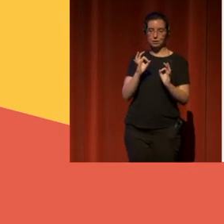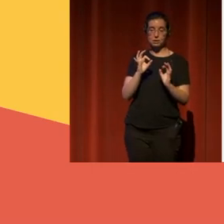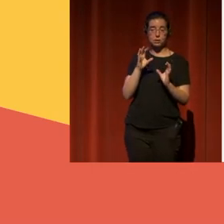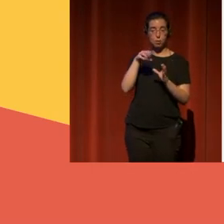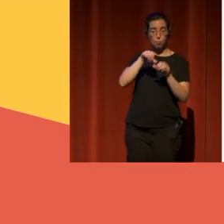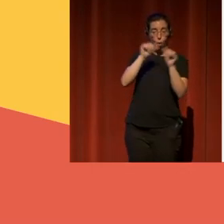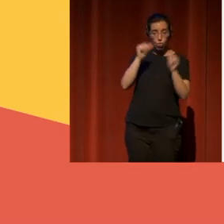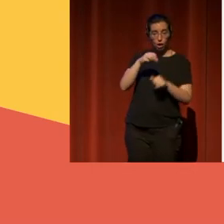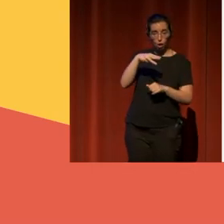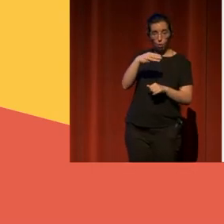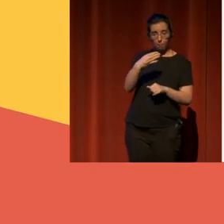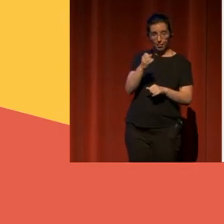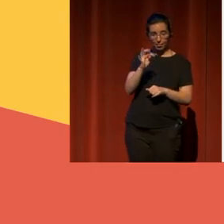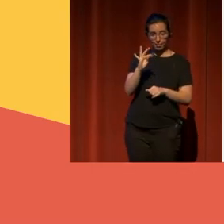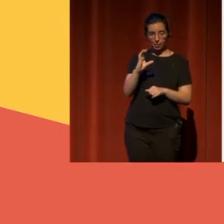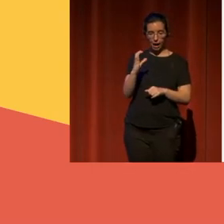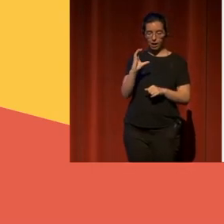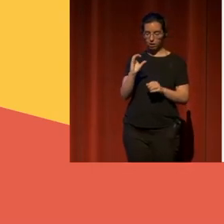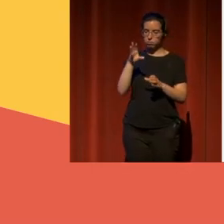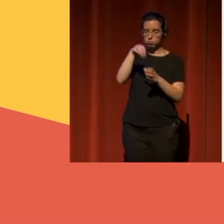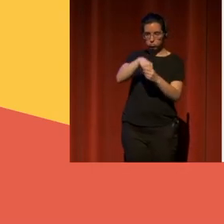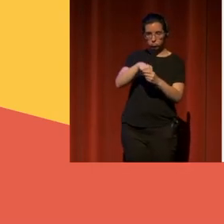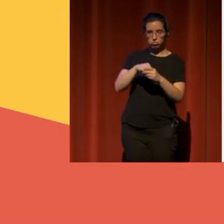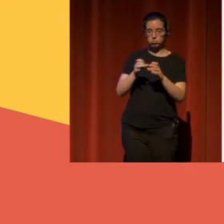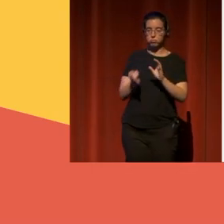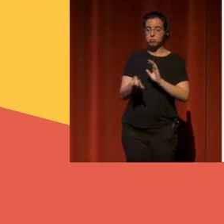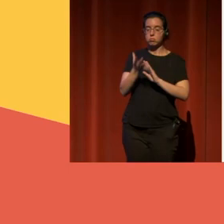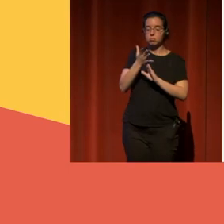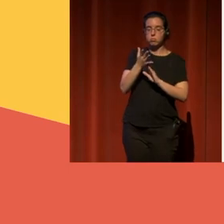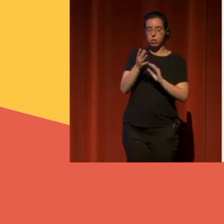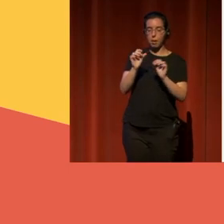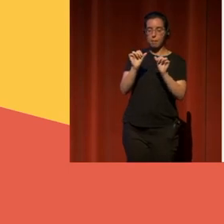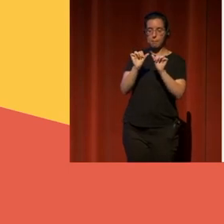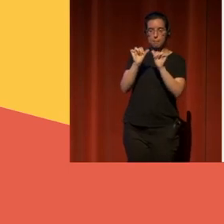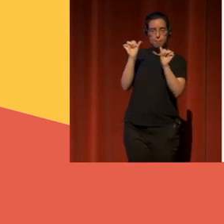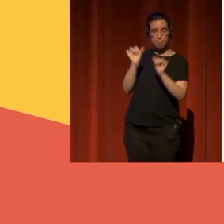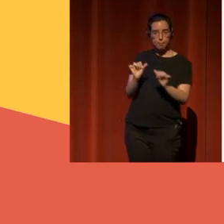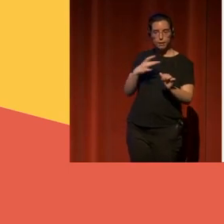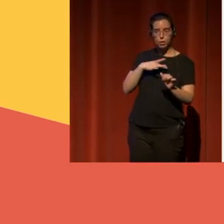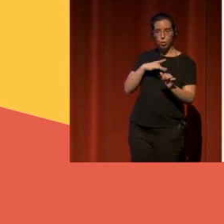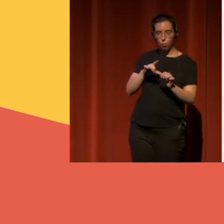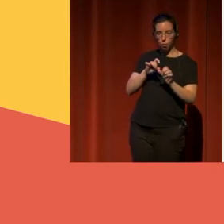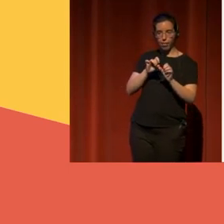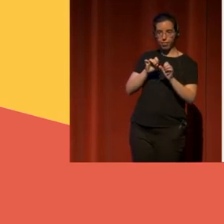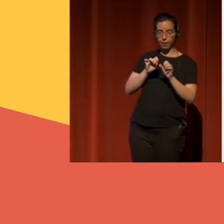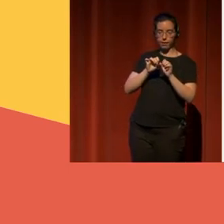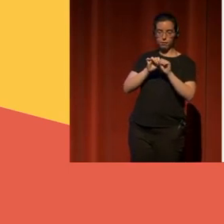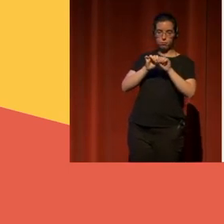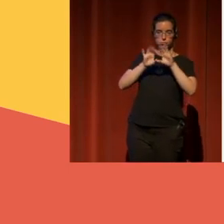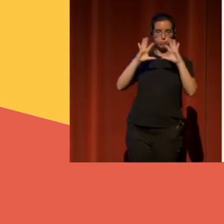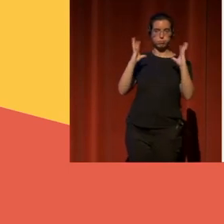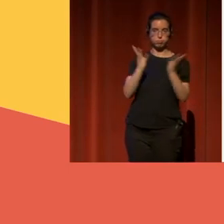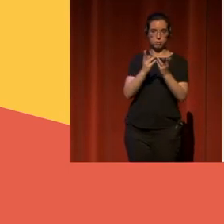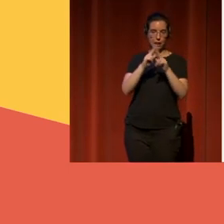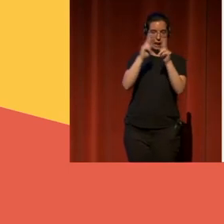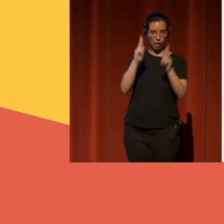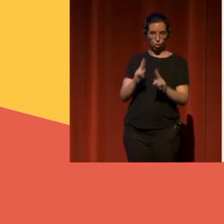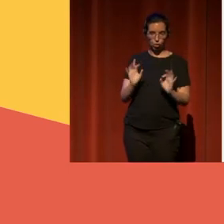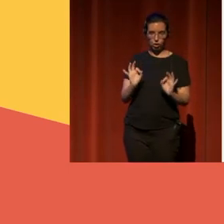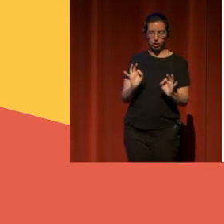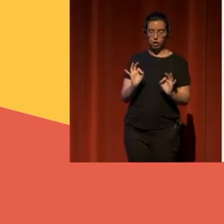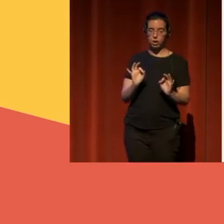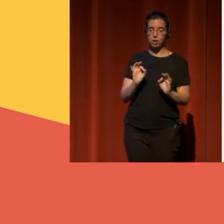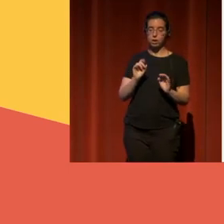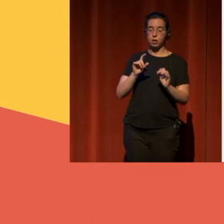aunque nació vinculado a un proyecto local, cuenta con un patrón que ha permitido su internacionalización. Todos ellos